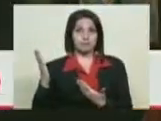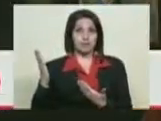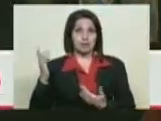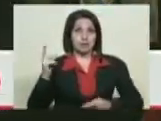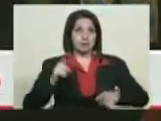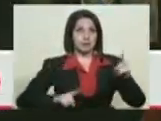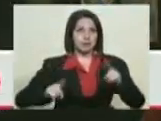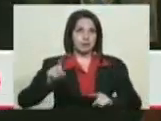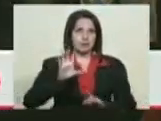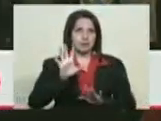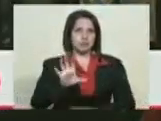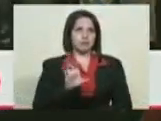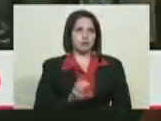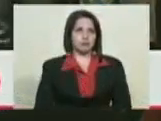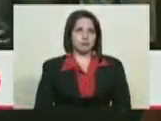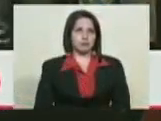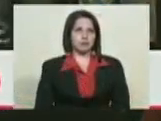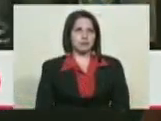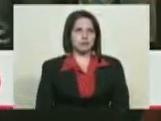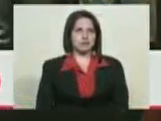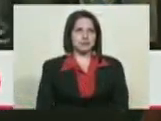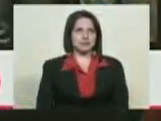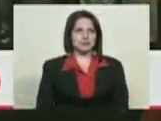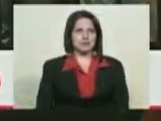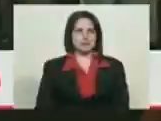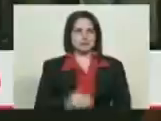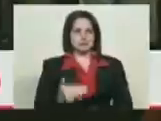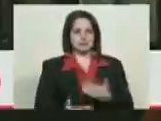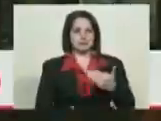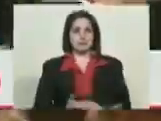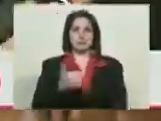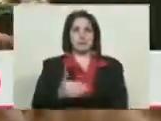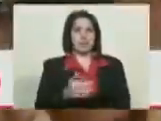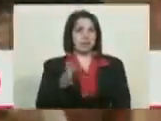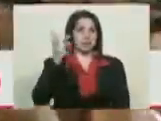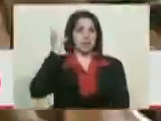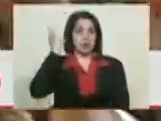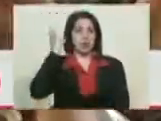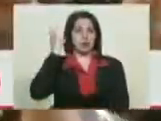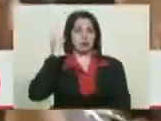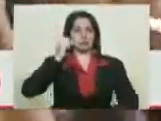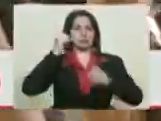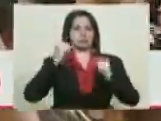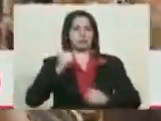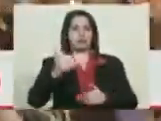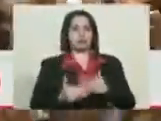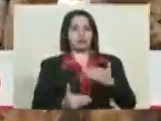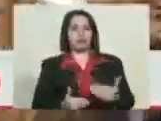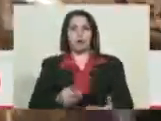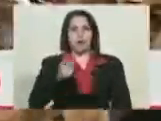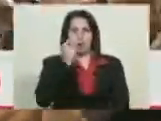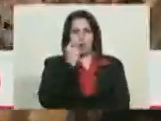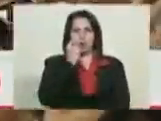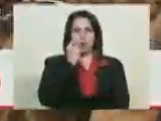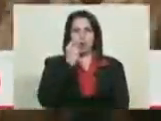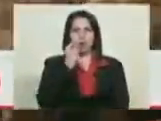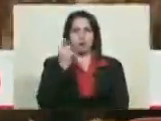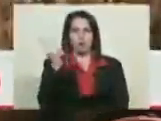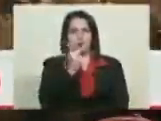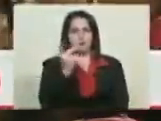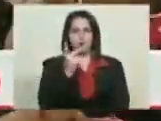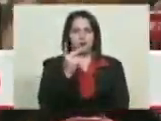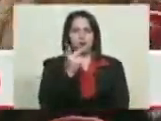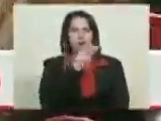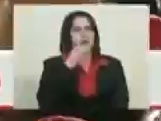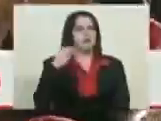mujeres de la patria, ha llegado su hora. Un paso al frente las mujeres, un paso al frente los hombres, un paso al frente